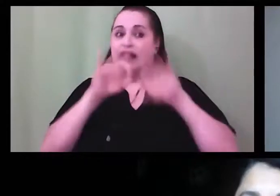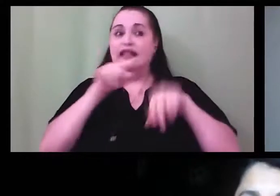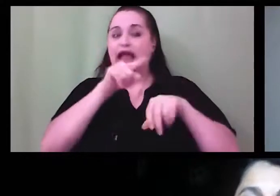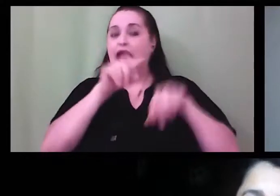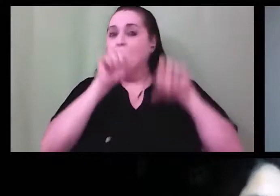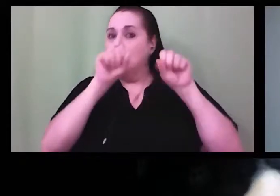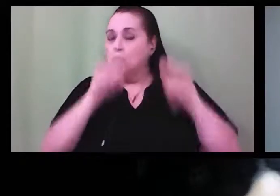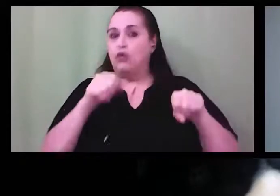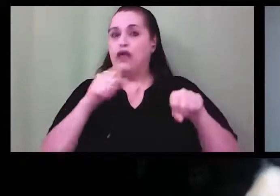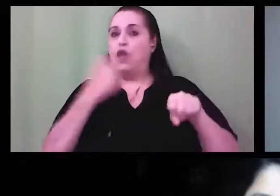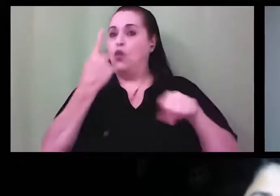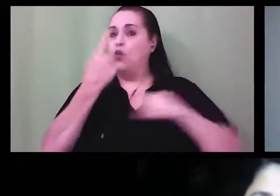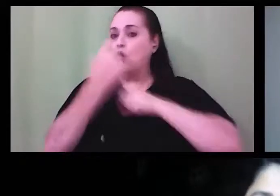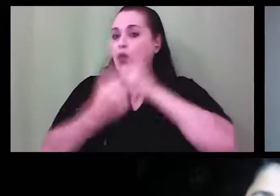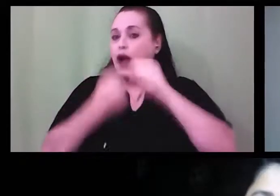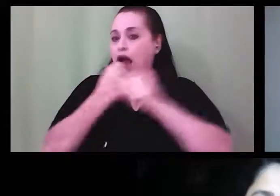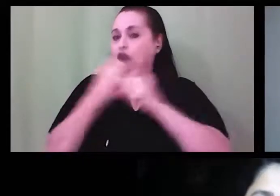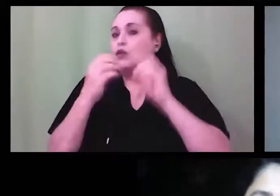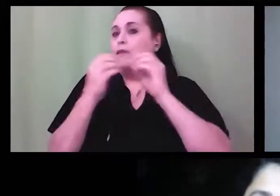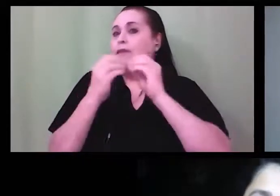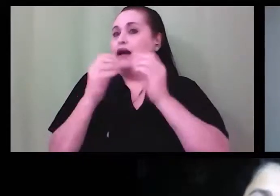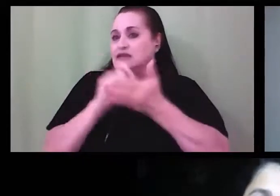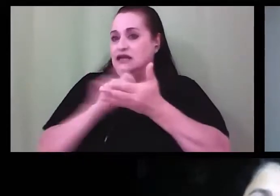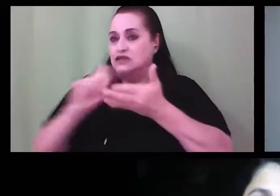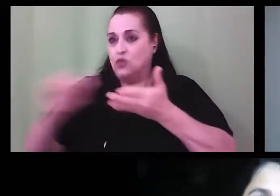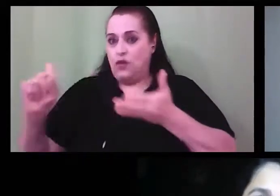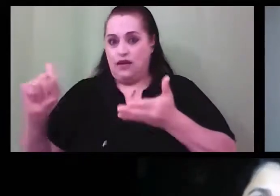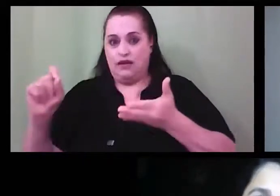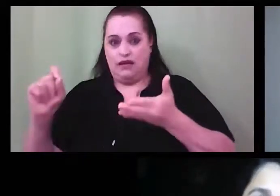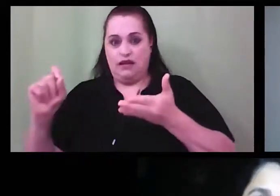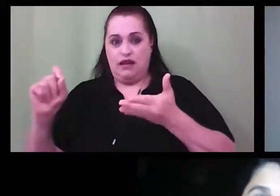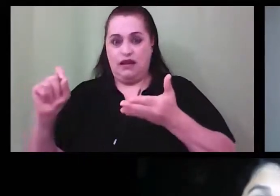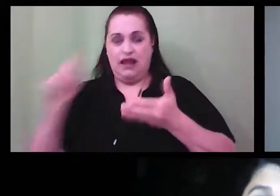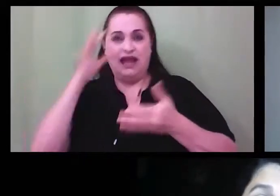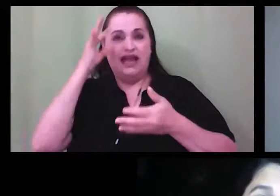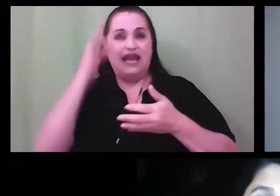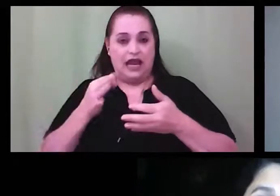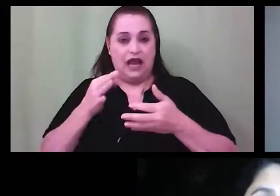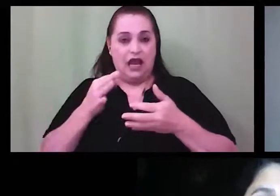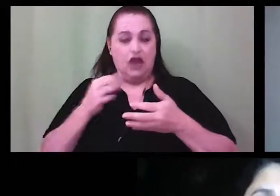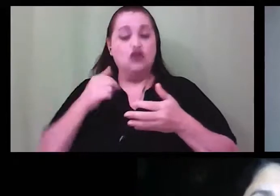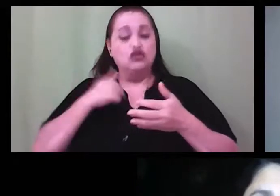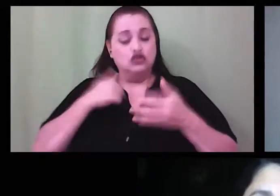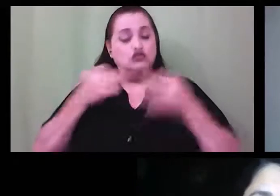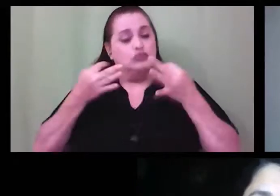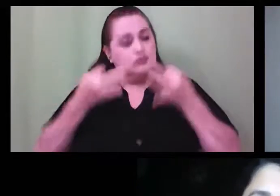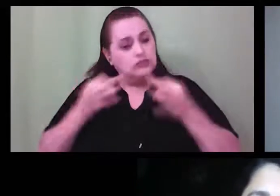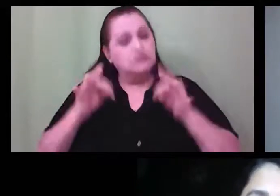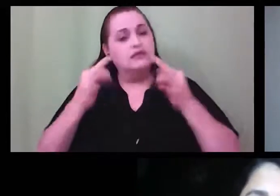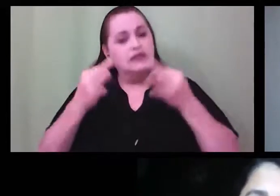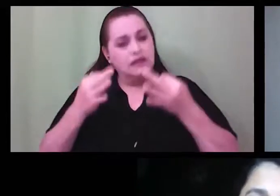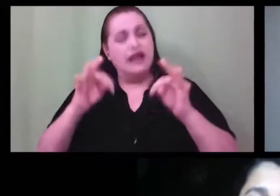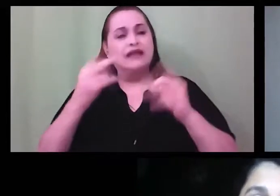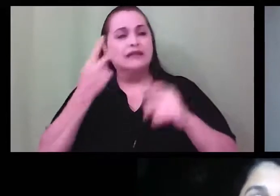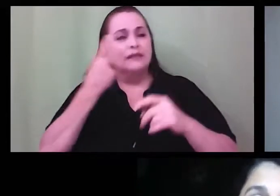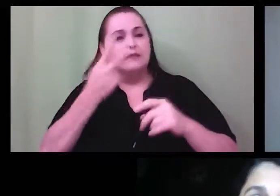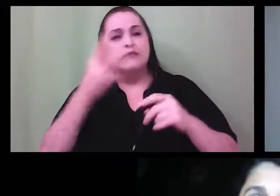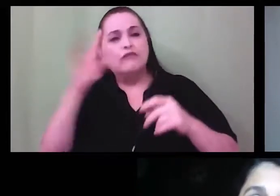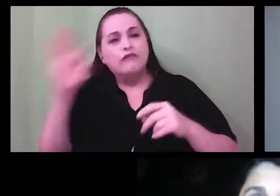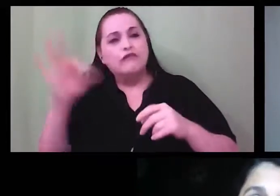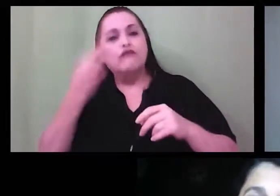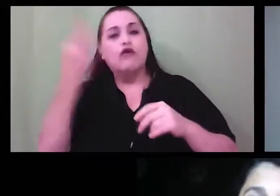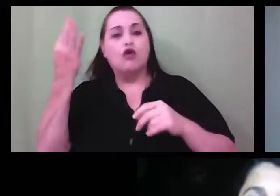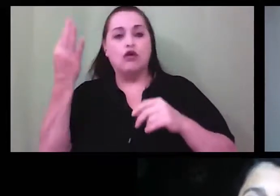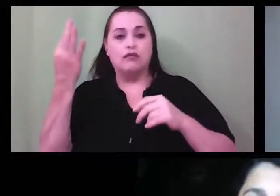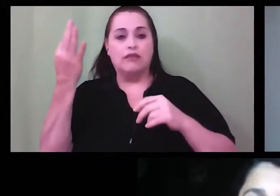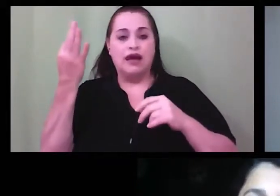estar un año más en la escuela. Para nosotros creo que nosotros hemos tratado de ver la forma